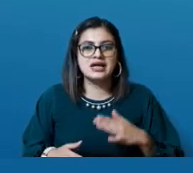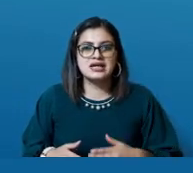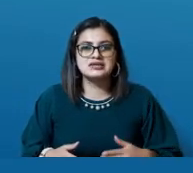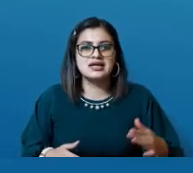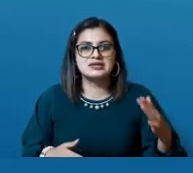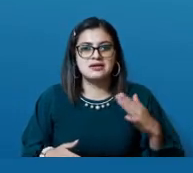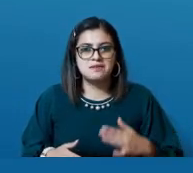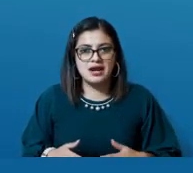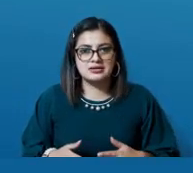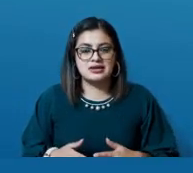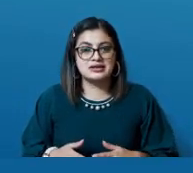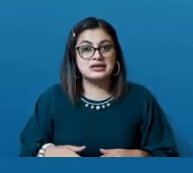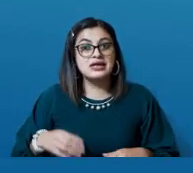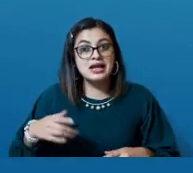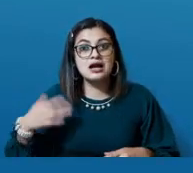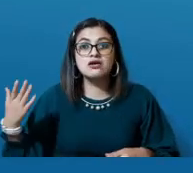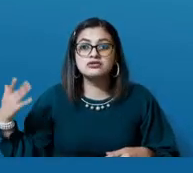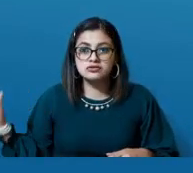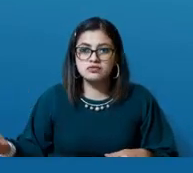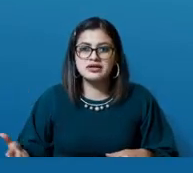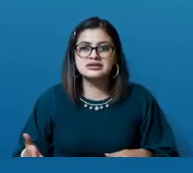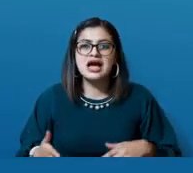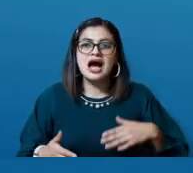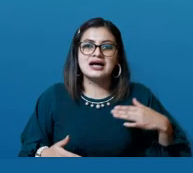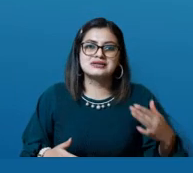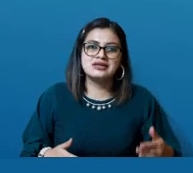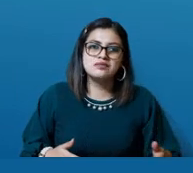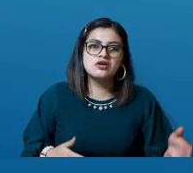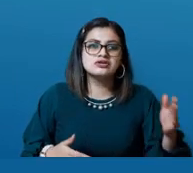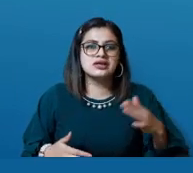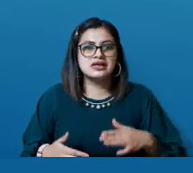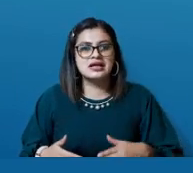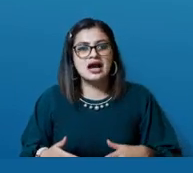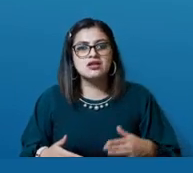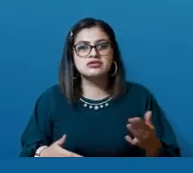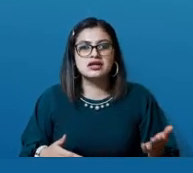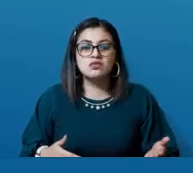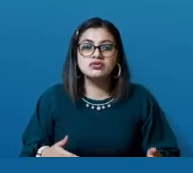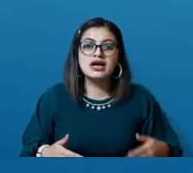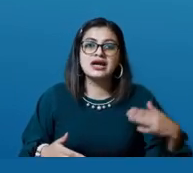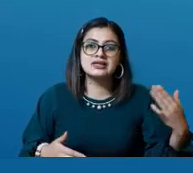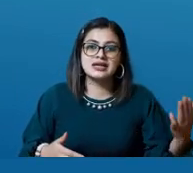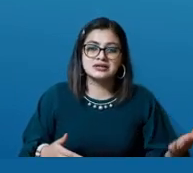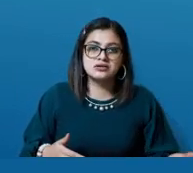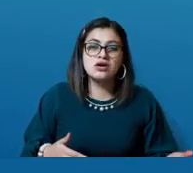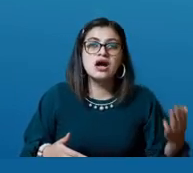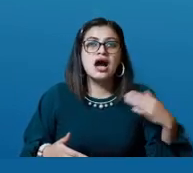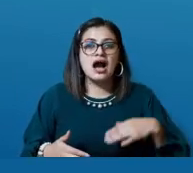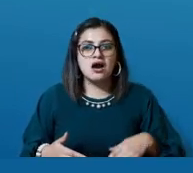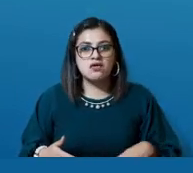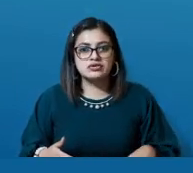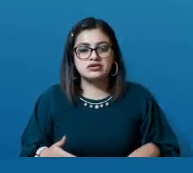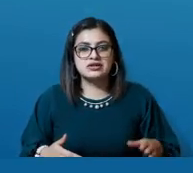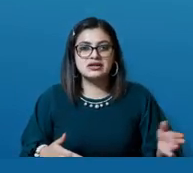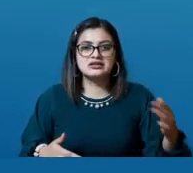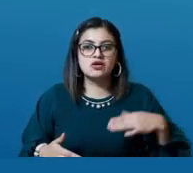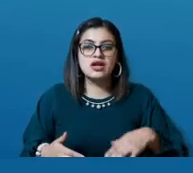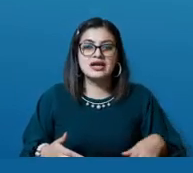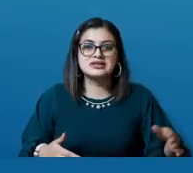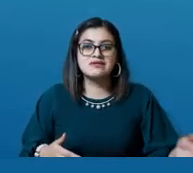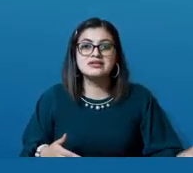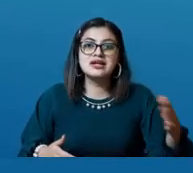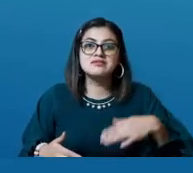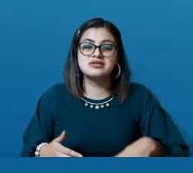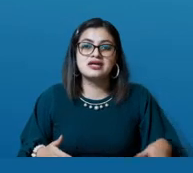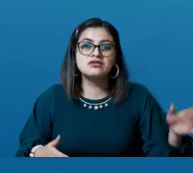valores, creencias y prácticas, y las costumbres a símbolos y legados de una generación a otra. O sea, son